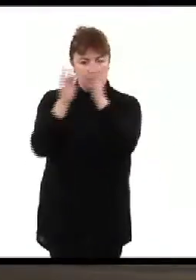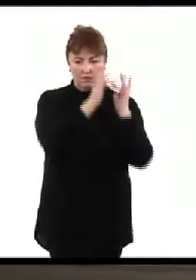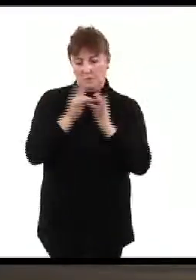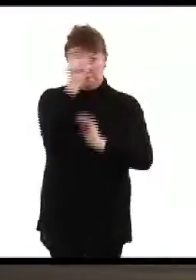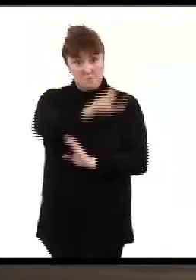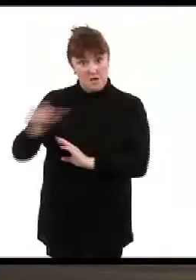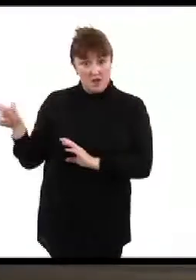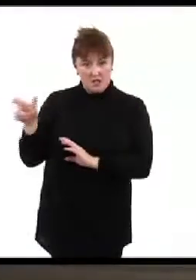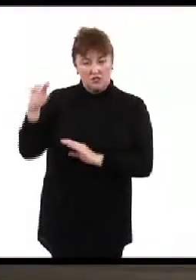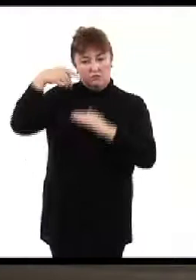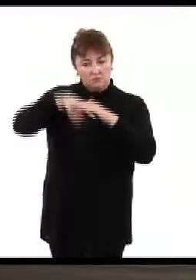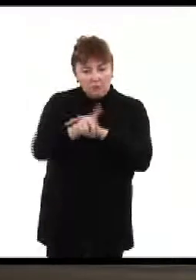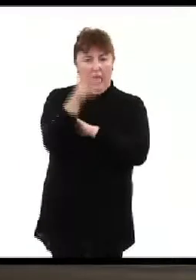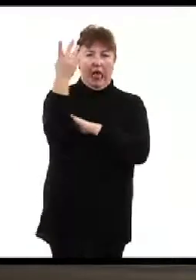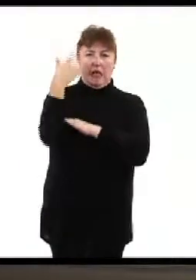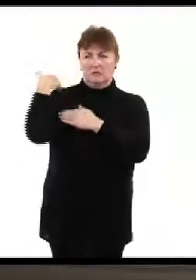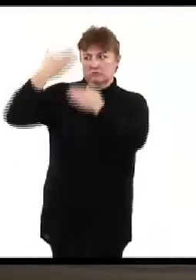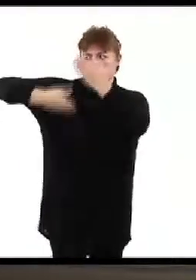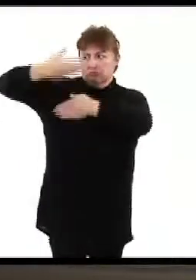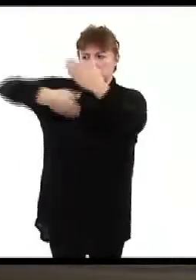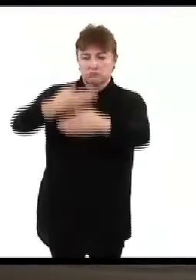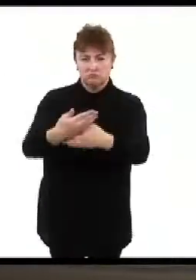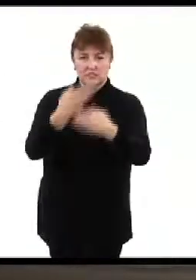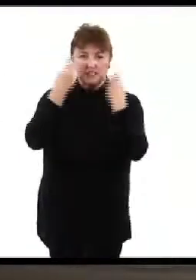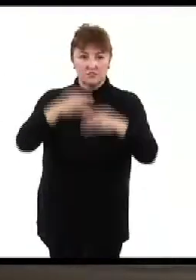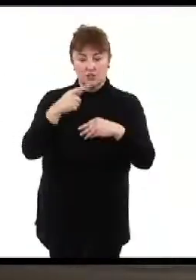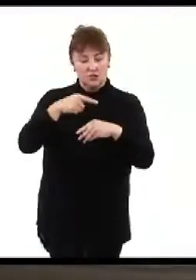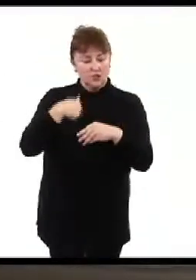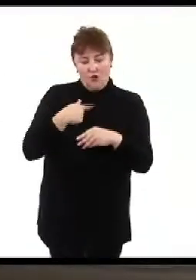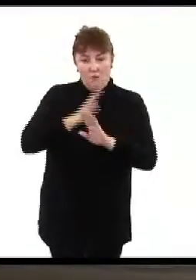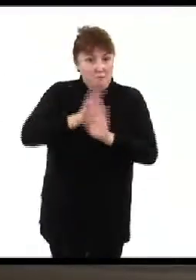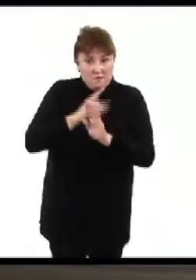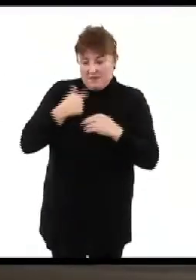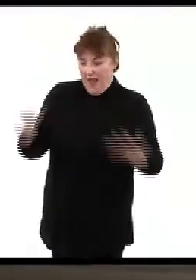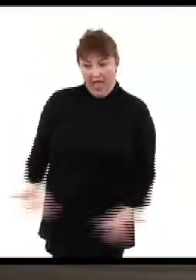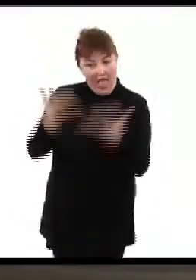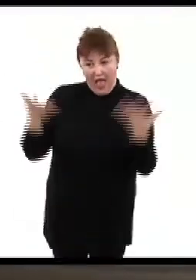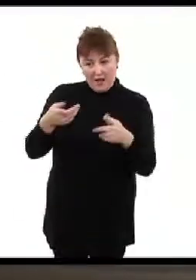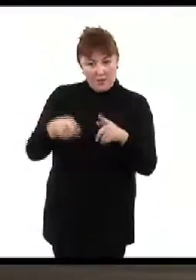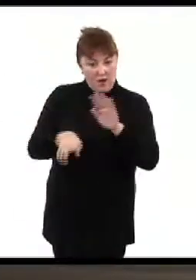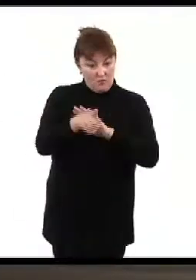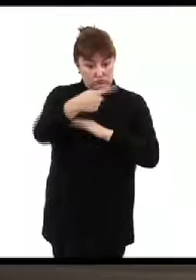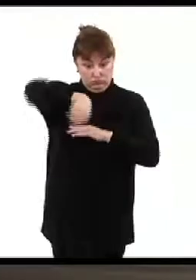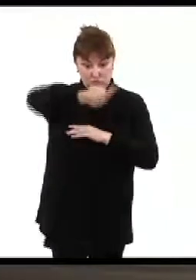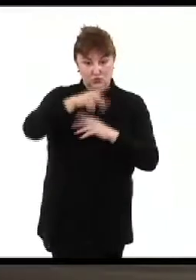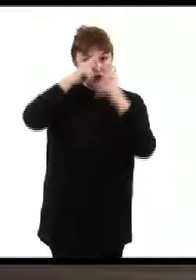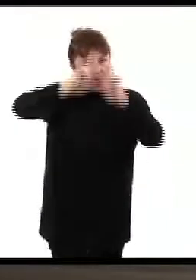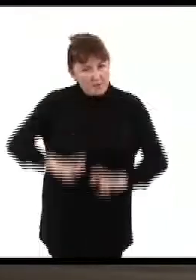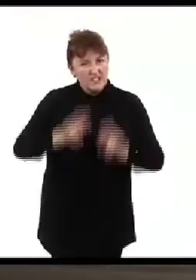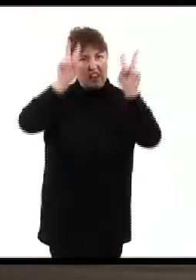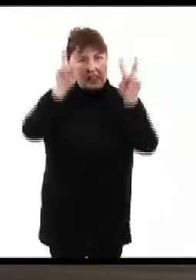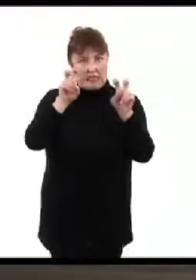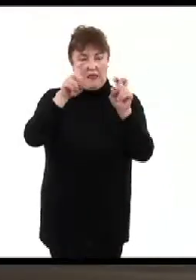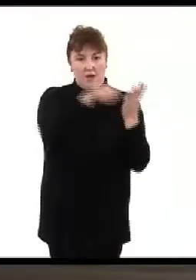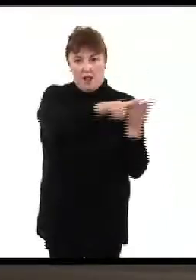humanos a través de la historia, solo me queda animaros a que continuéis vuestra investigación sobre este particular medio